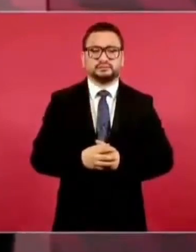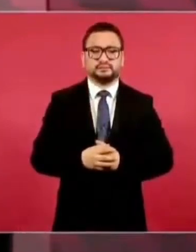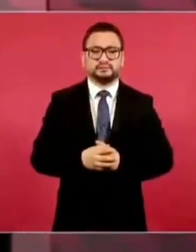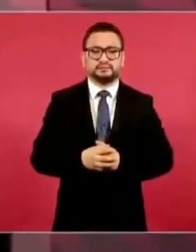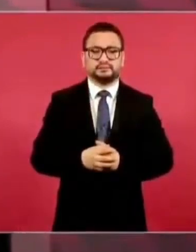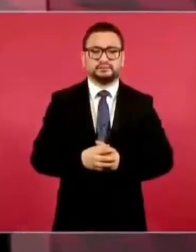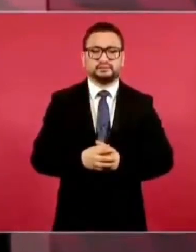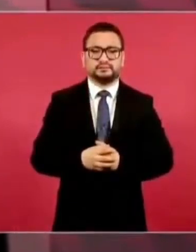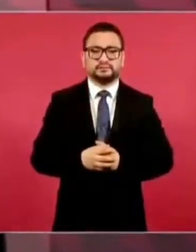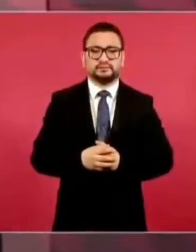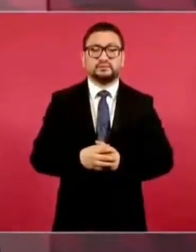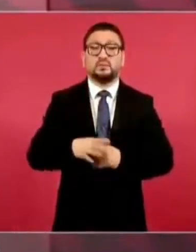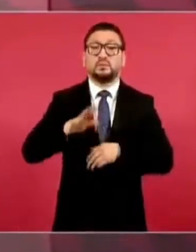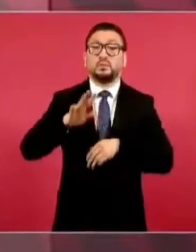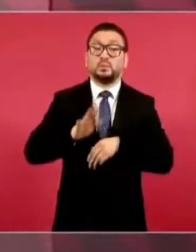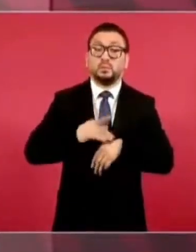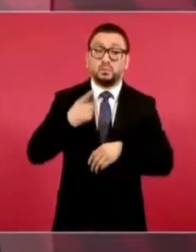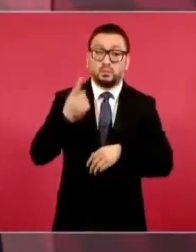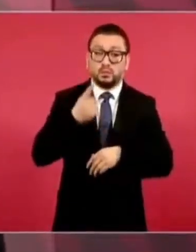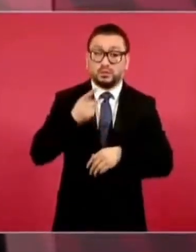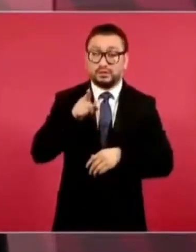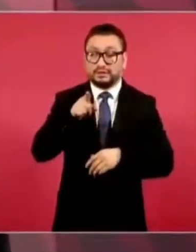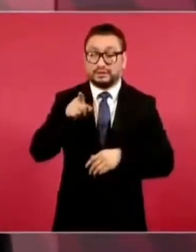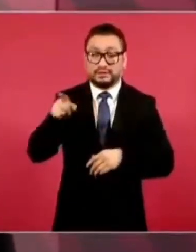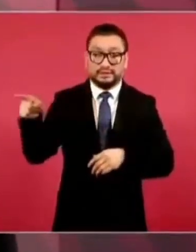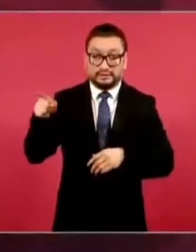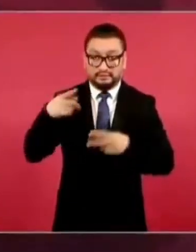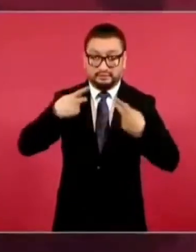Porque a esos que liberaron